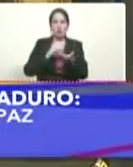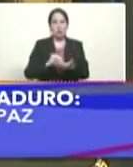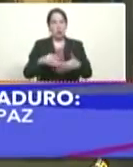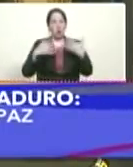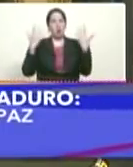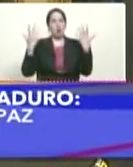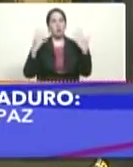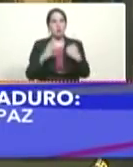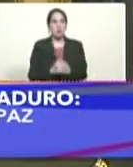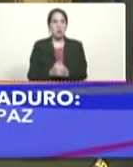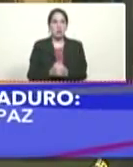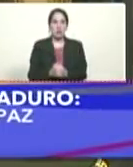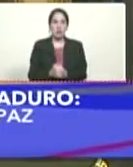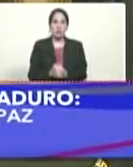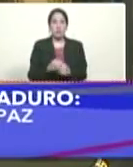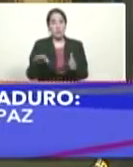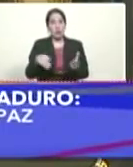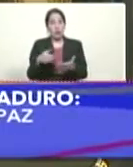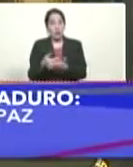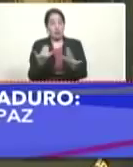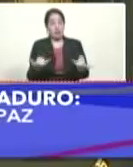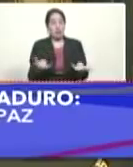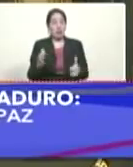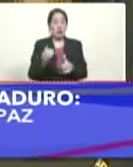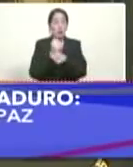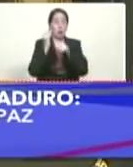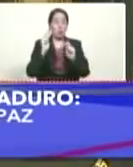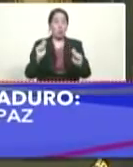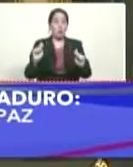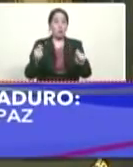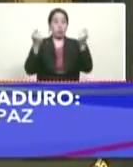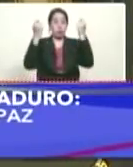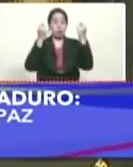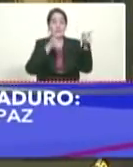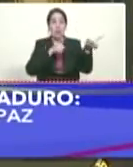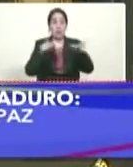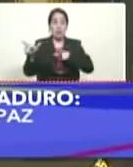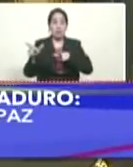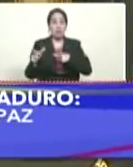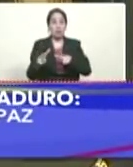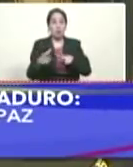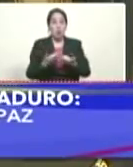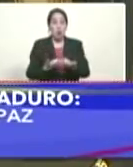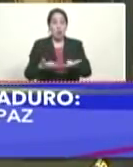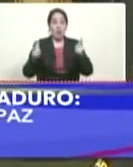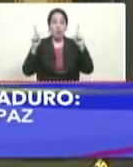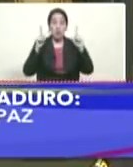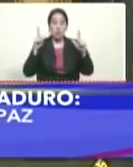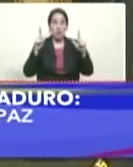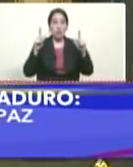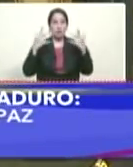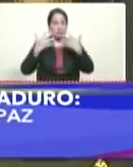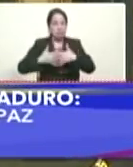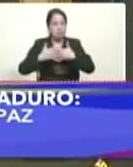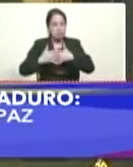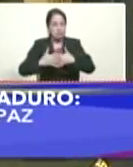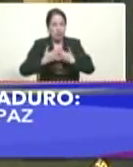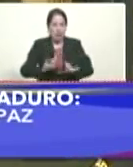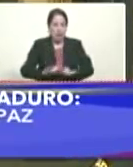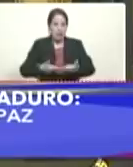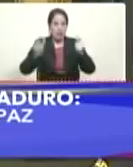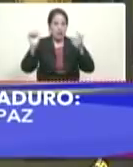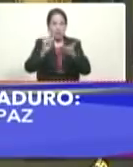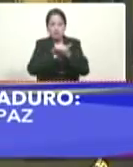y así estuvimos hasta que logramos liberar el cerebro liberar la transmisión liberar